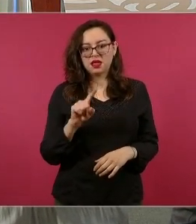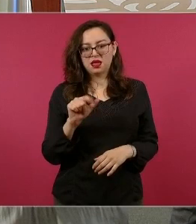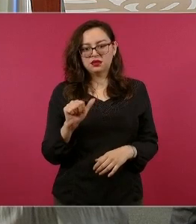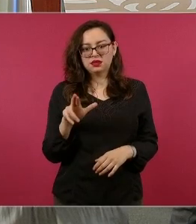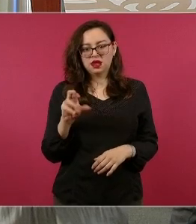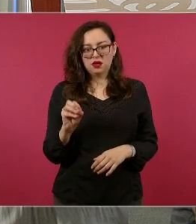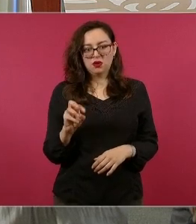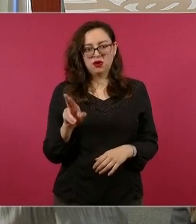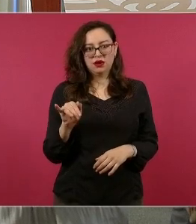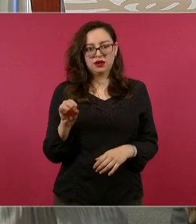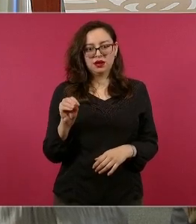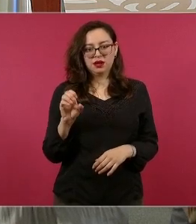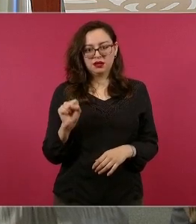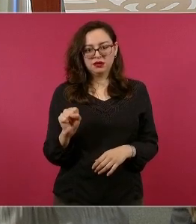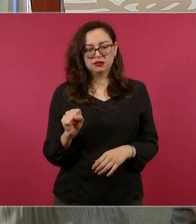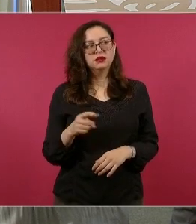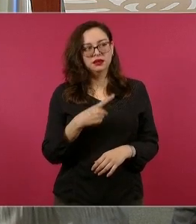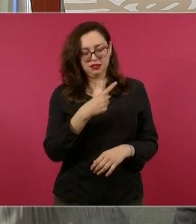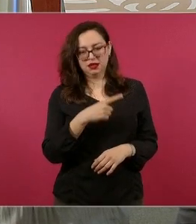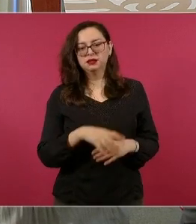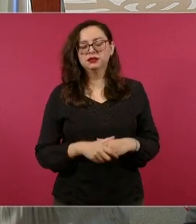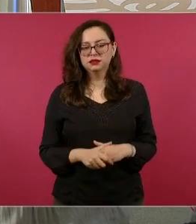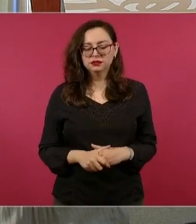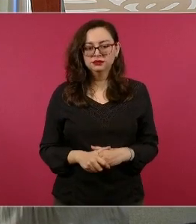Ah, sí.